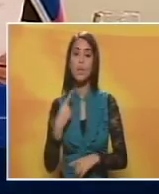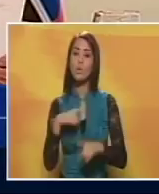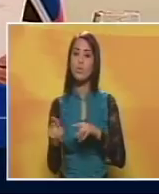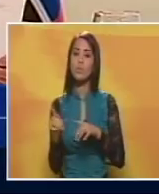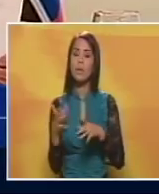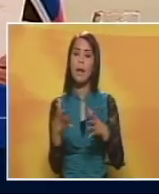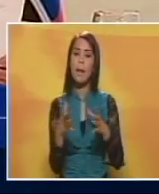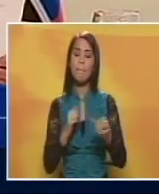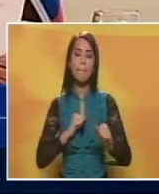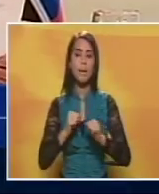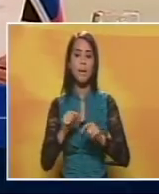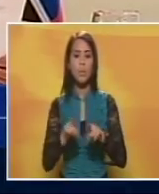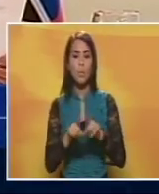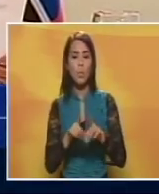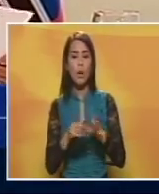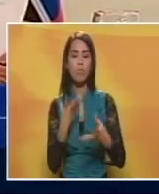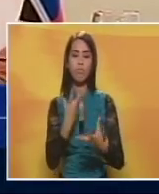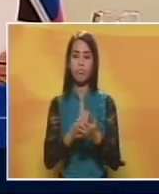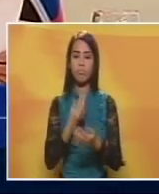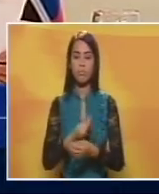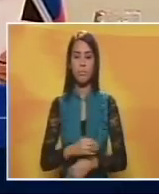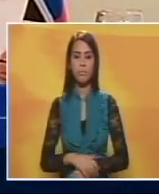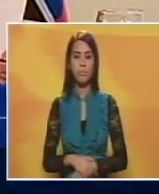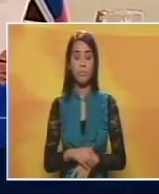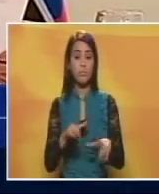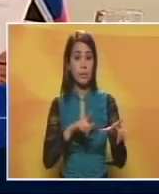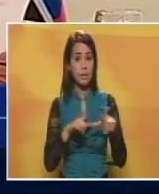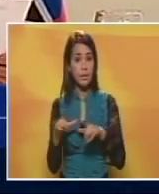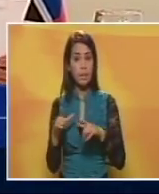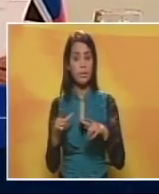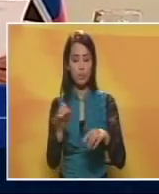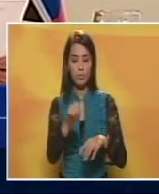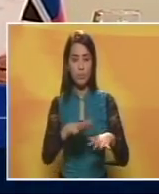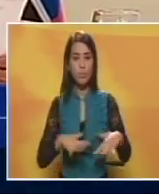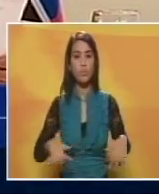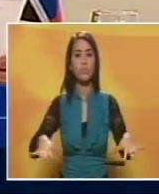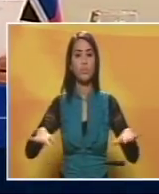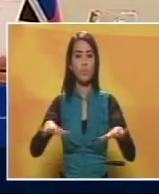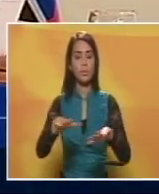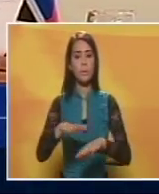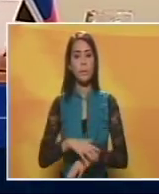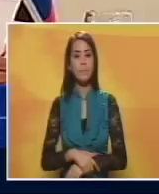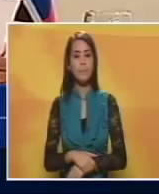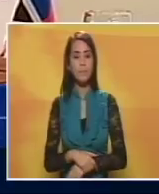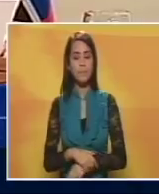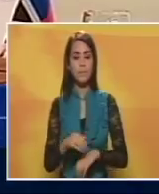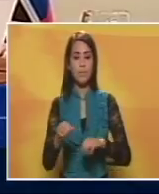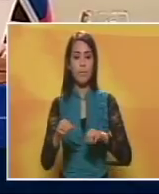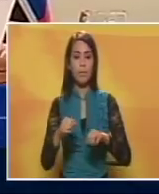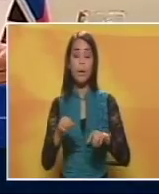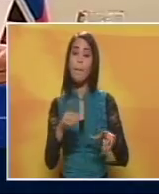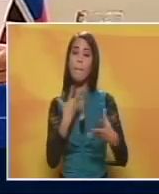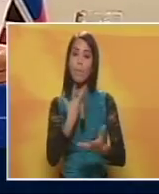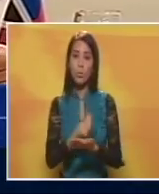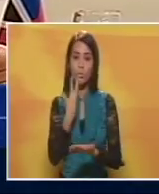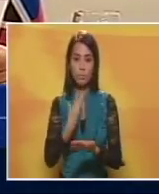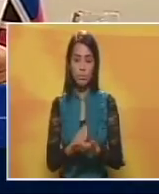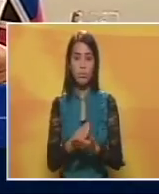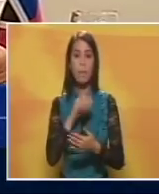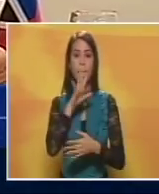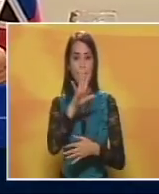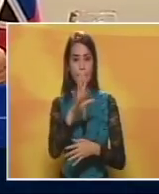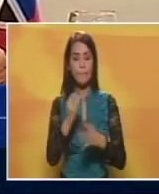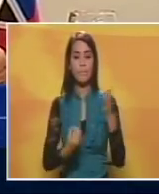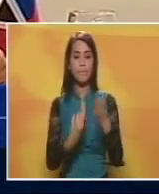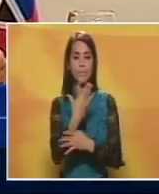Monagas. Es decir, ya con esto vamos cubriendo gran parte del país. Monagas, la segunda parte para el 5